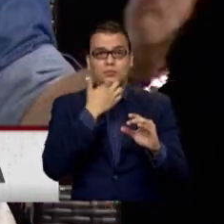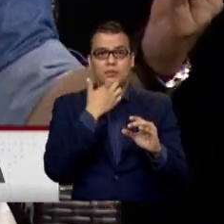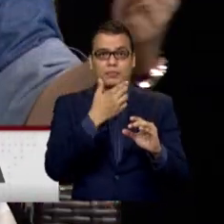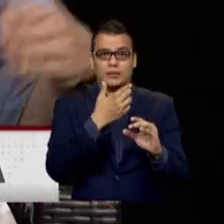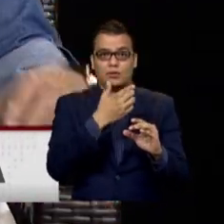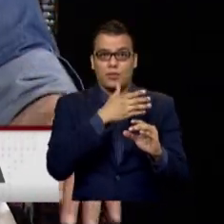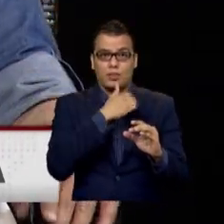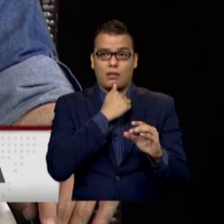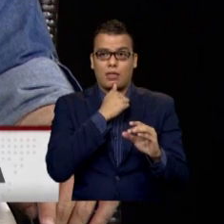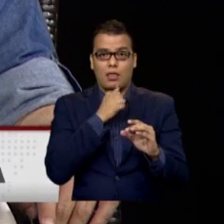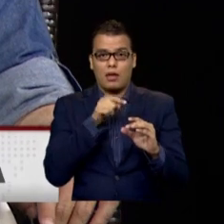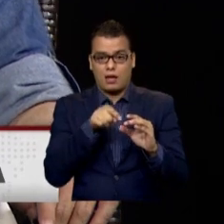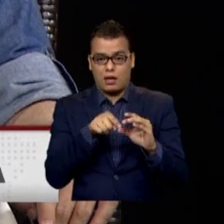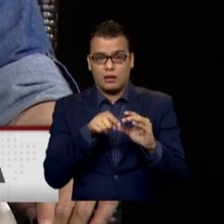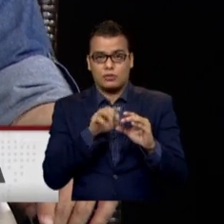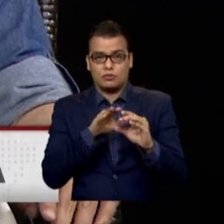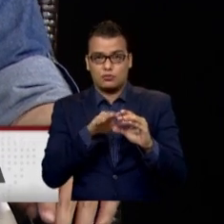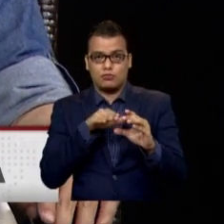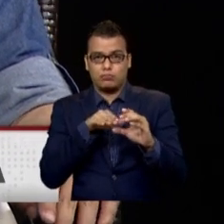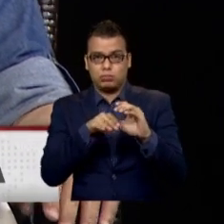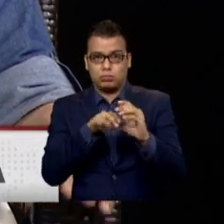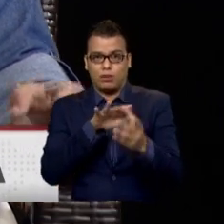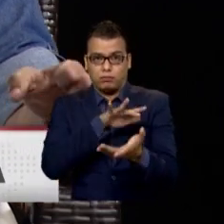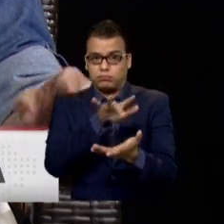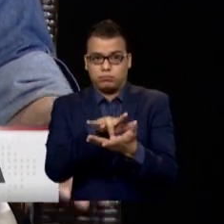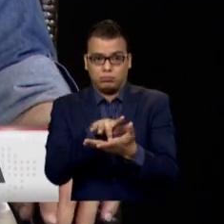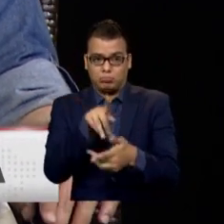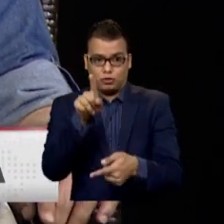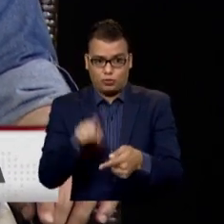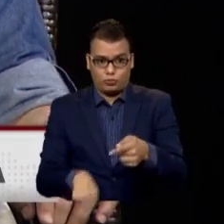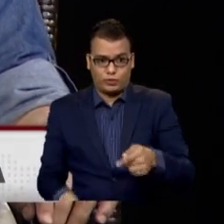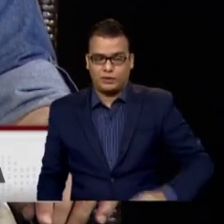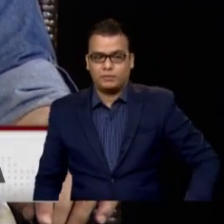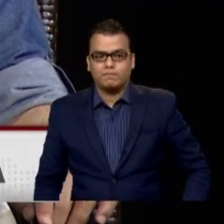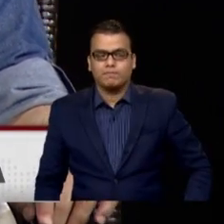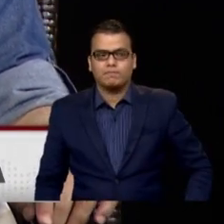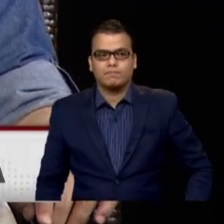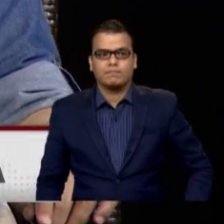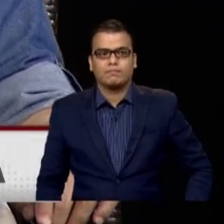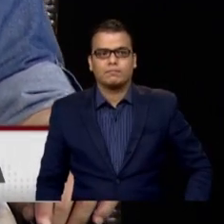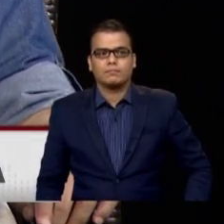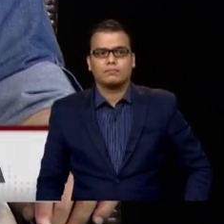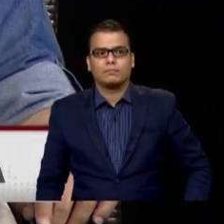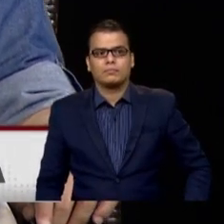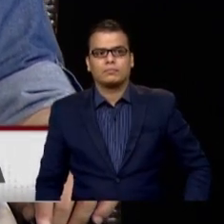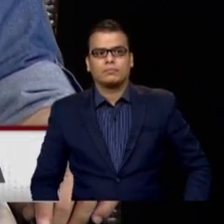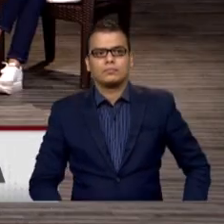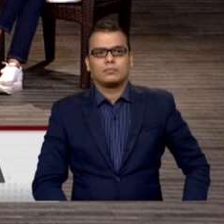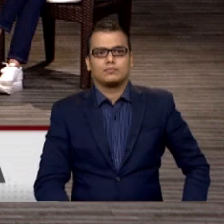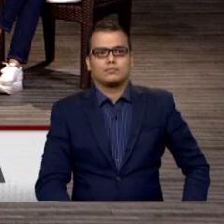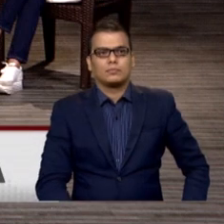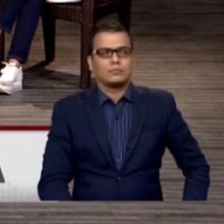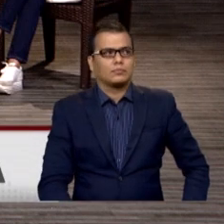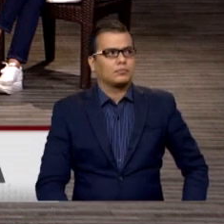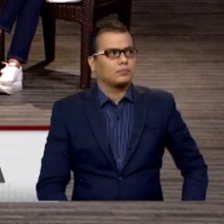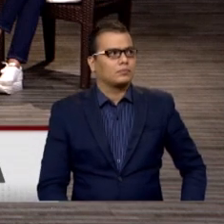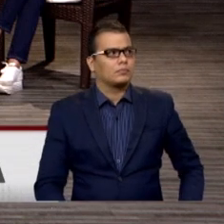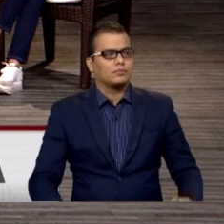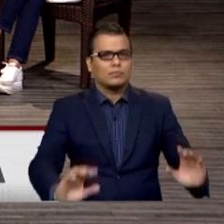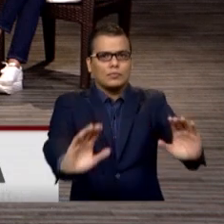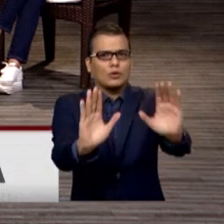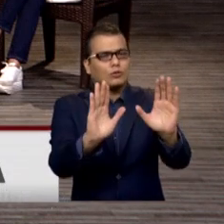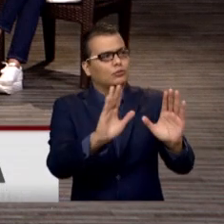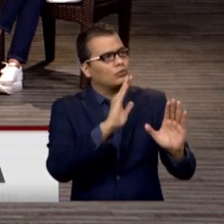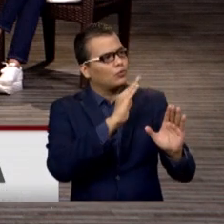habilitadas entre las exenciones del decreto presidencial y del decreto de la ciudad de Cali. Doctora Millerlandi, el tema precisamente del